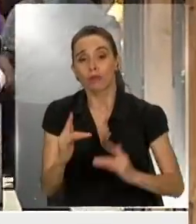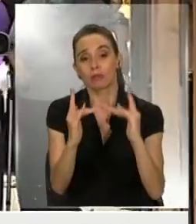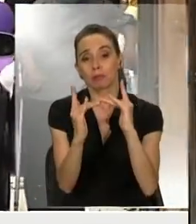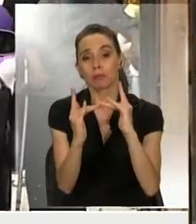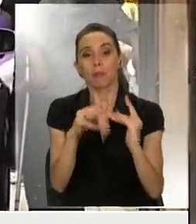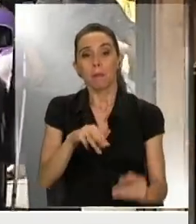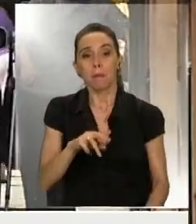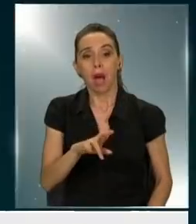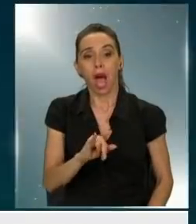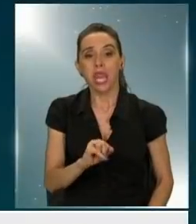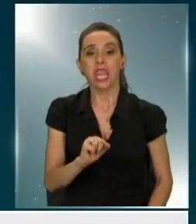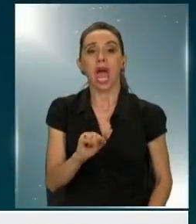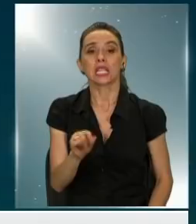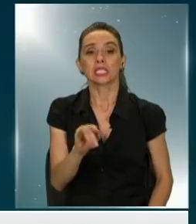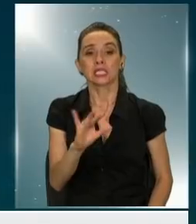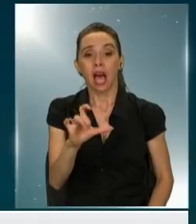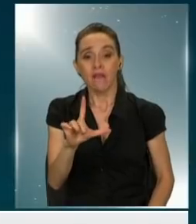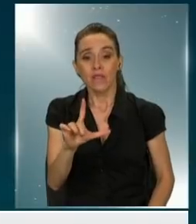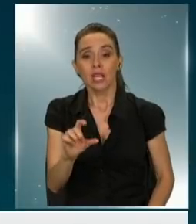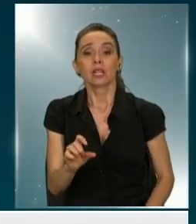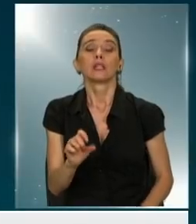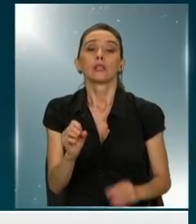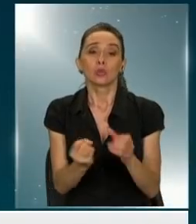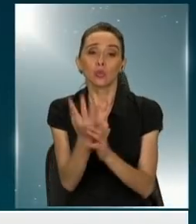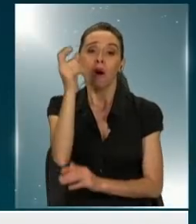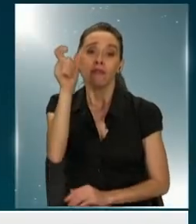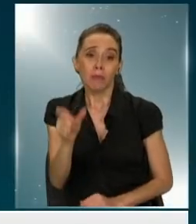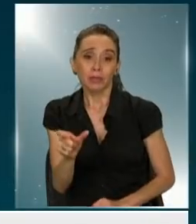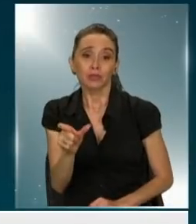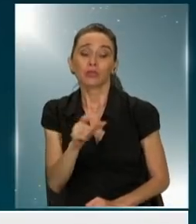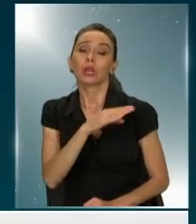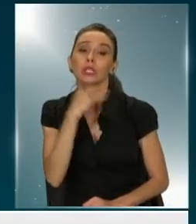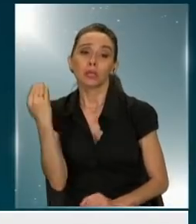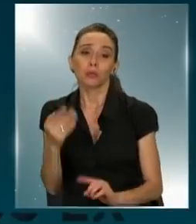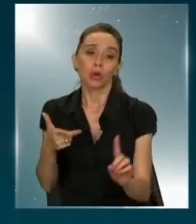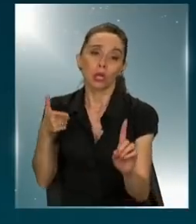María Isabel Pavés, una nueva víctima de femicidio en nuestro país.